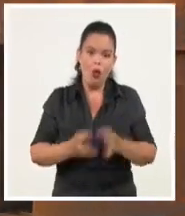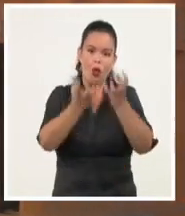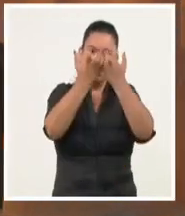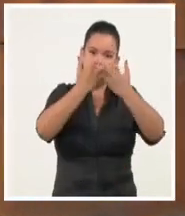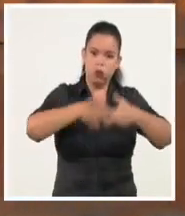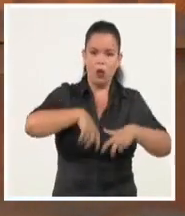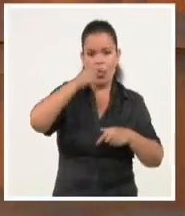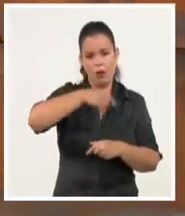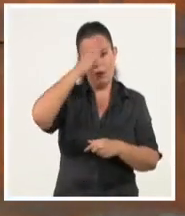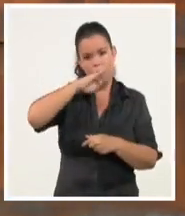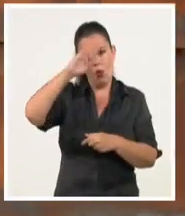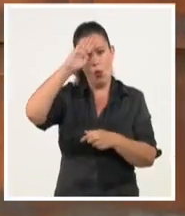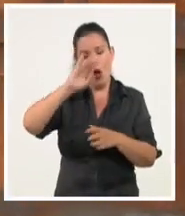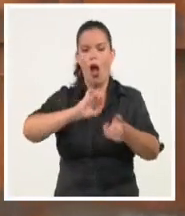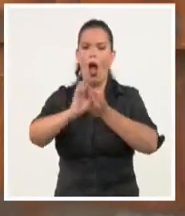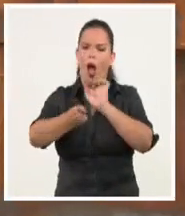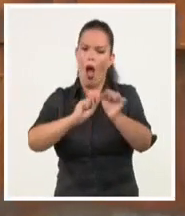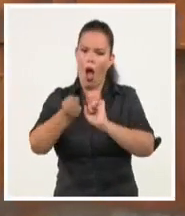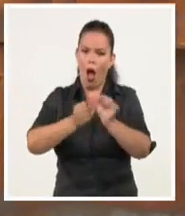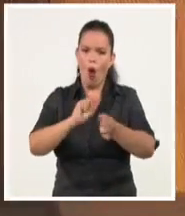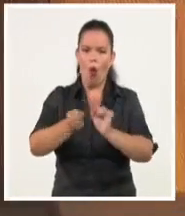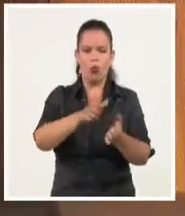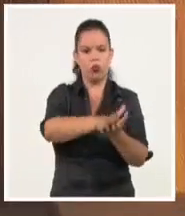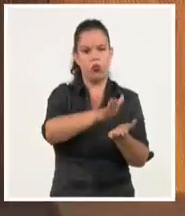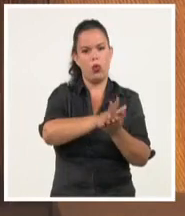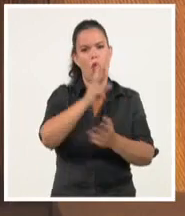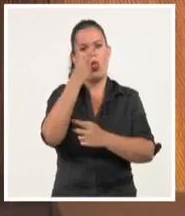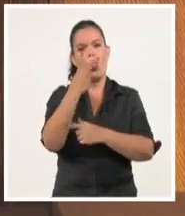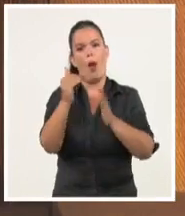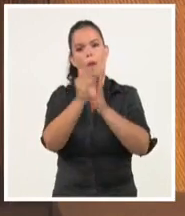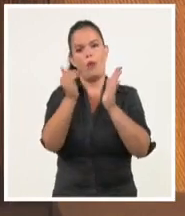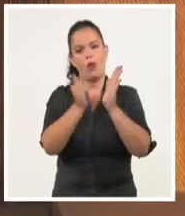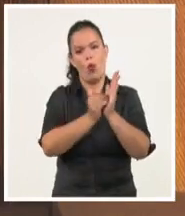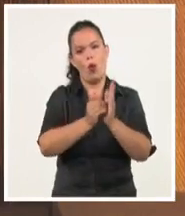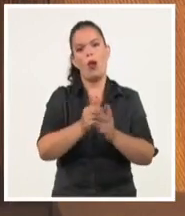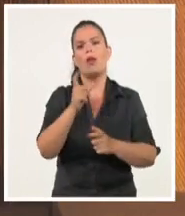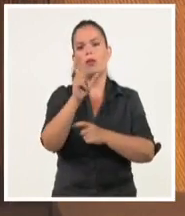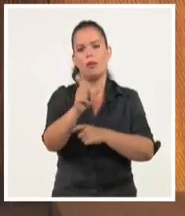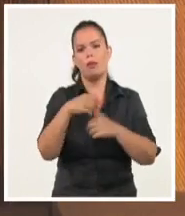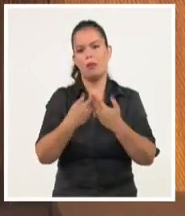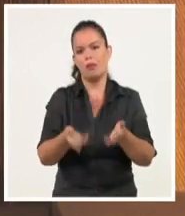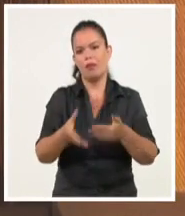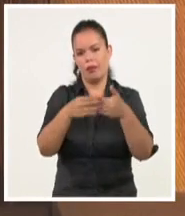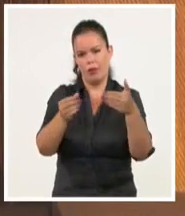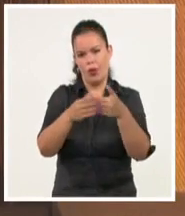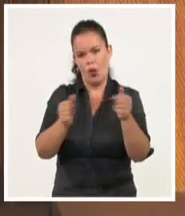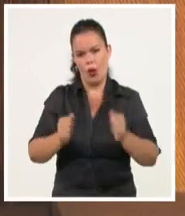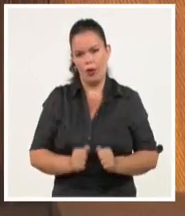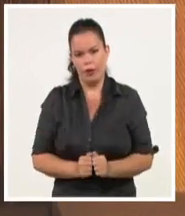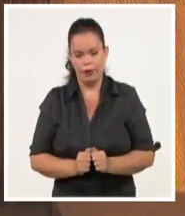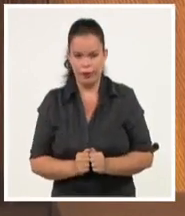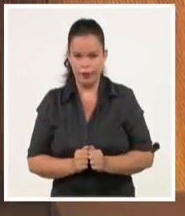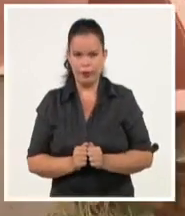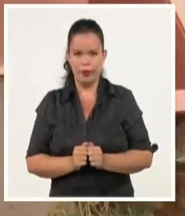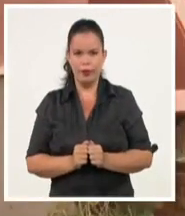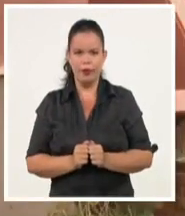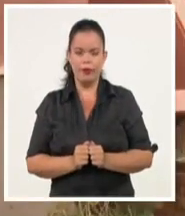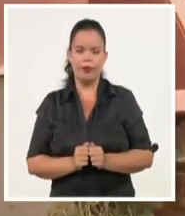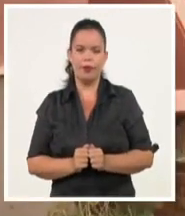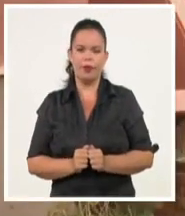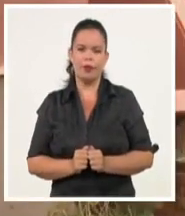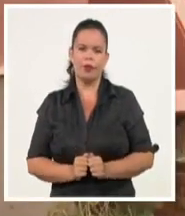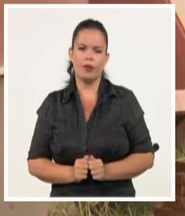2 millones de pesos en moneda libremente convertible por concepto de sustitución de compras en el exterior.